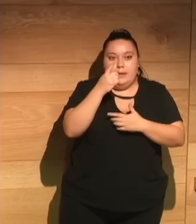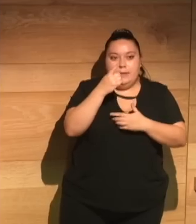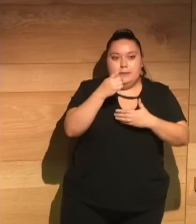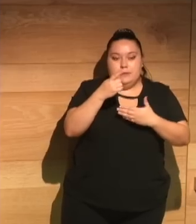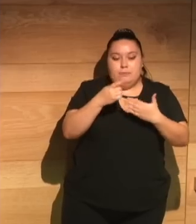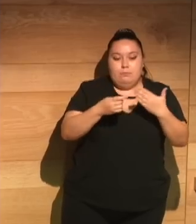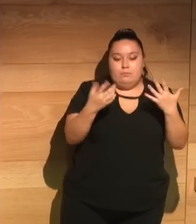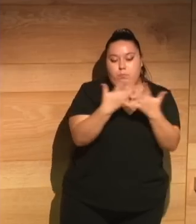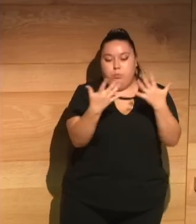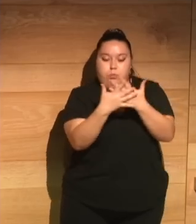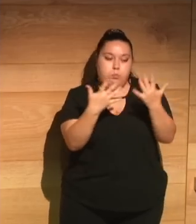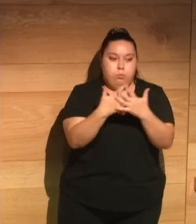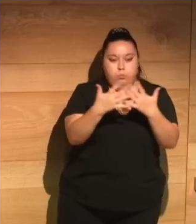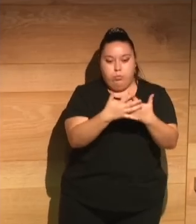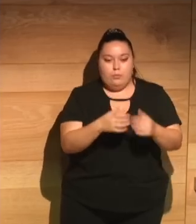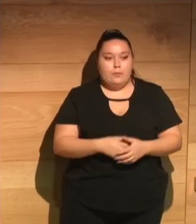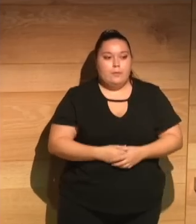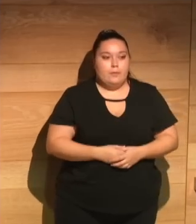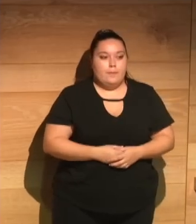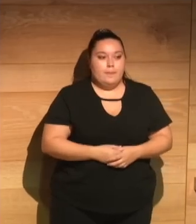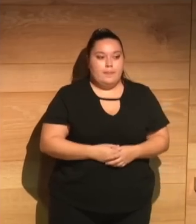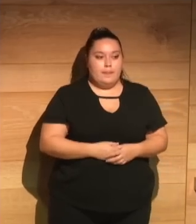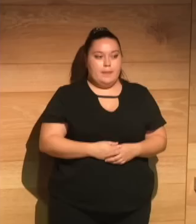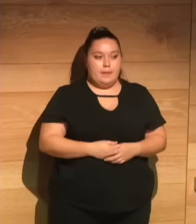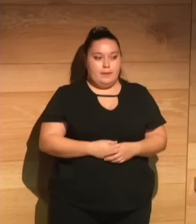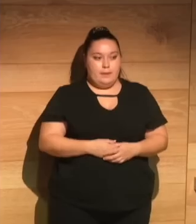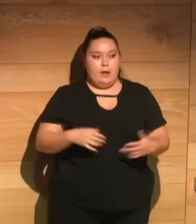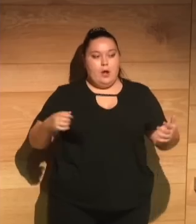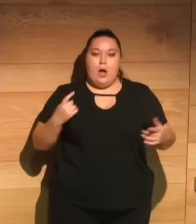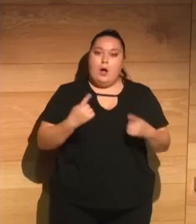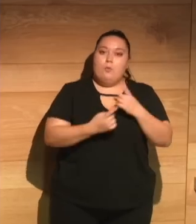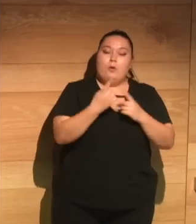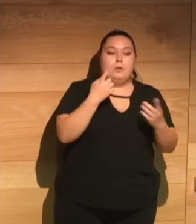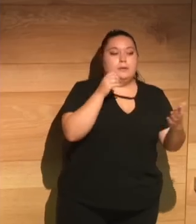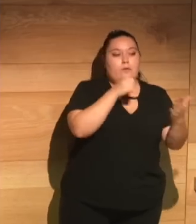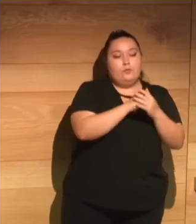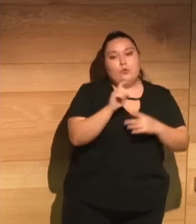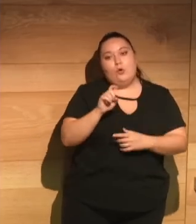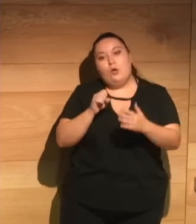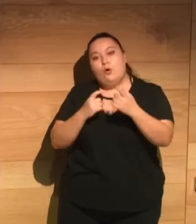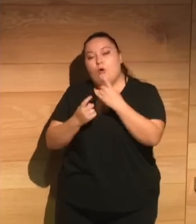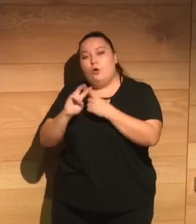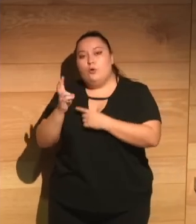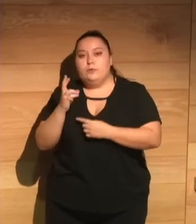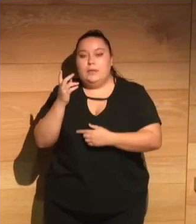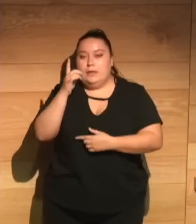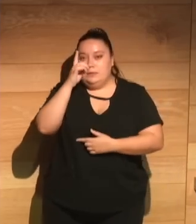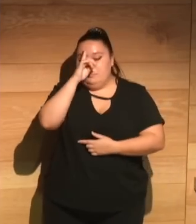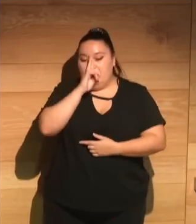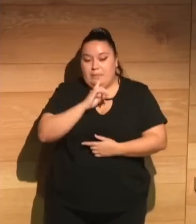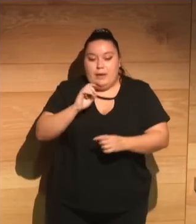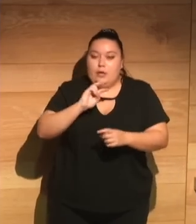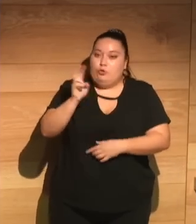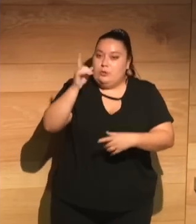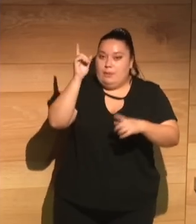eran lineales y verticales e iban avanzando. Había una para los fondos, otra para un personaje, otra para otro. Pero tú ibas superponiendo